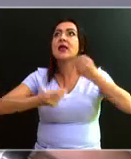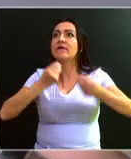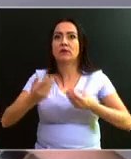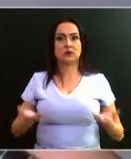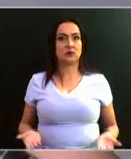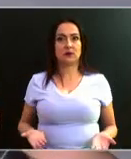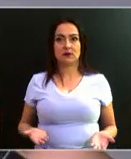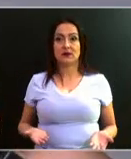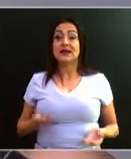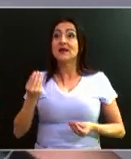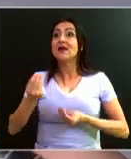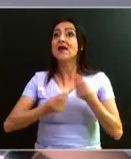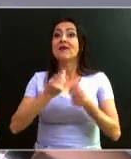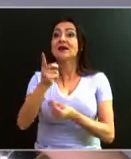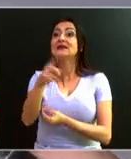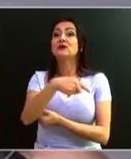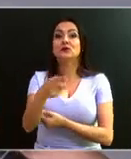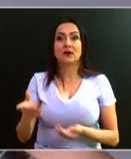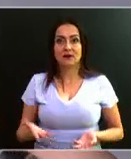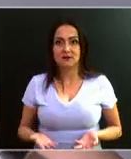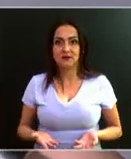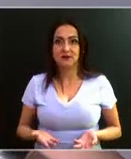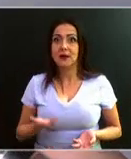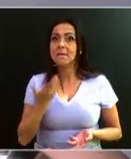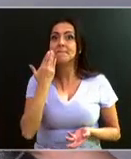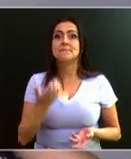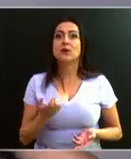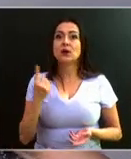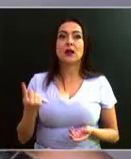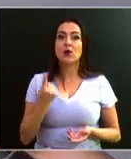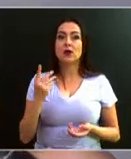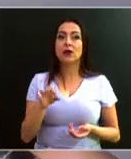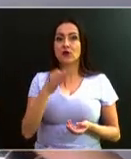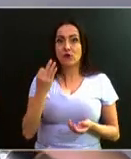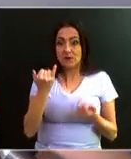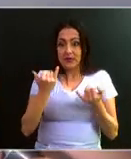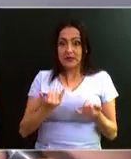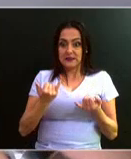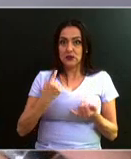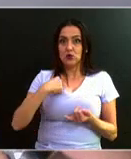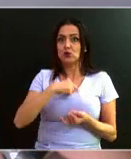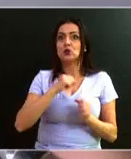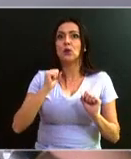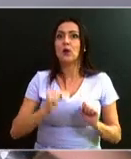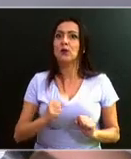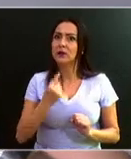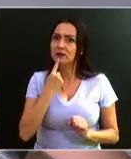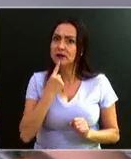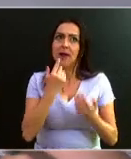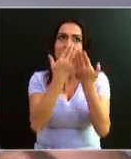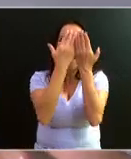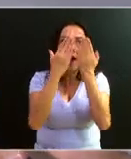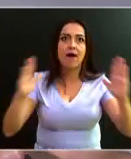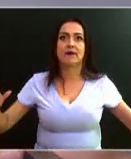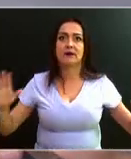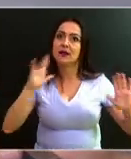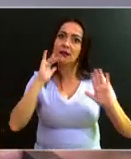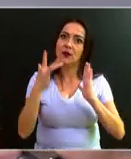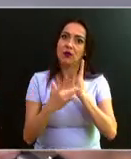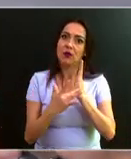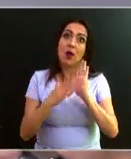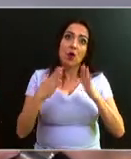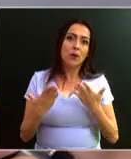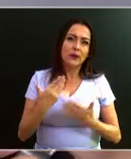hacer? ¿Qué van a hacer ustedes? Porque la única manera que en este momento nosotros podemos decir ábranse las tecnologías